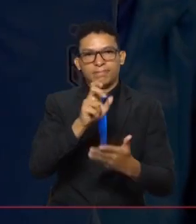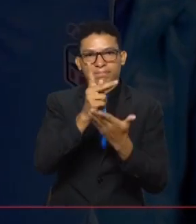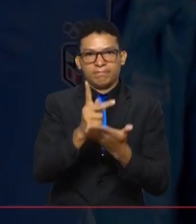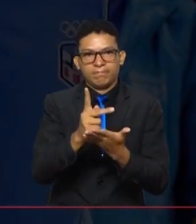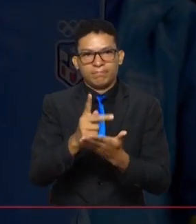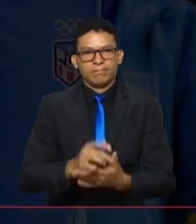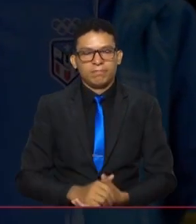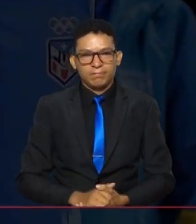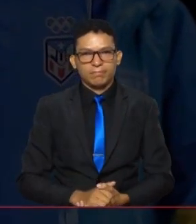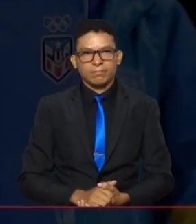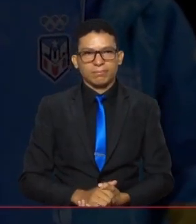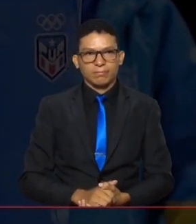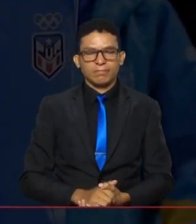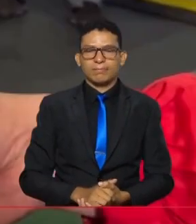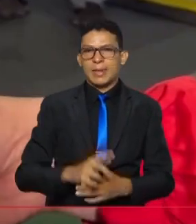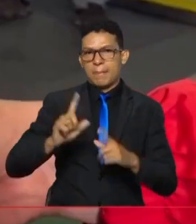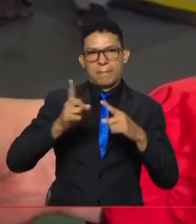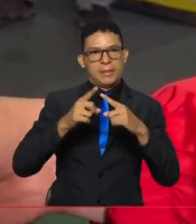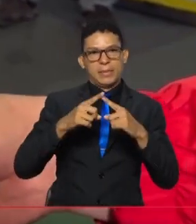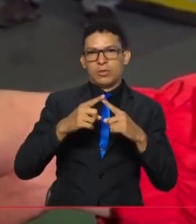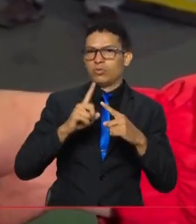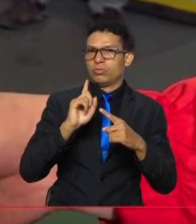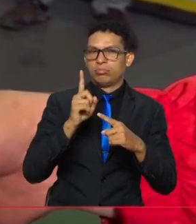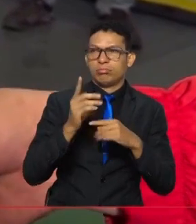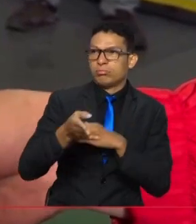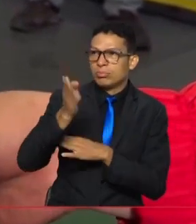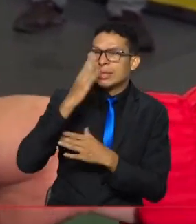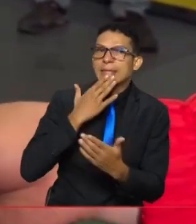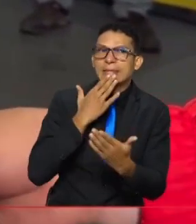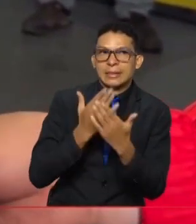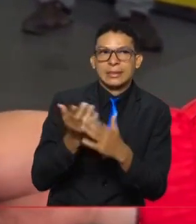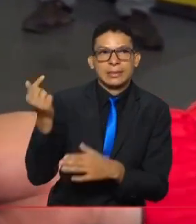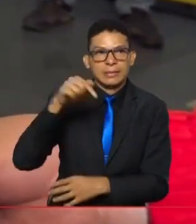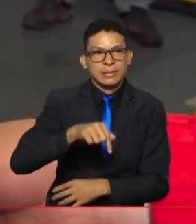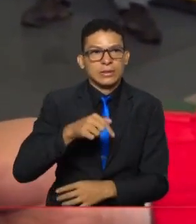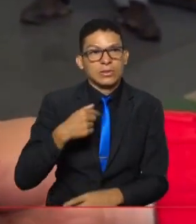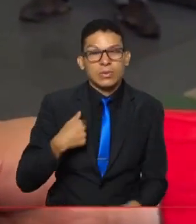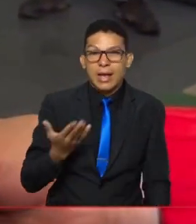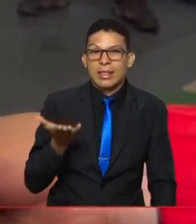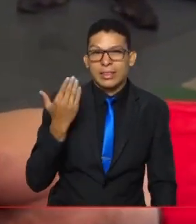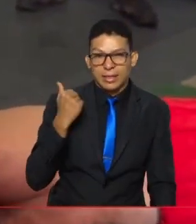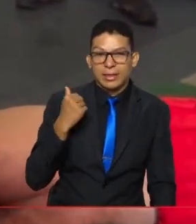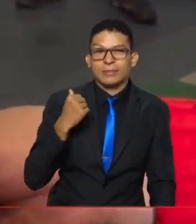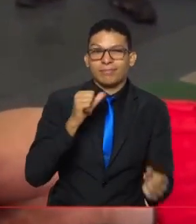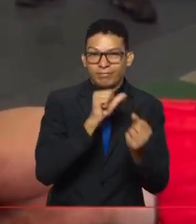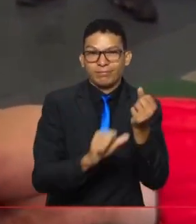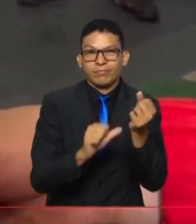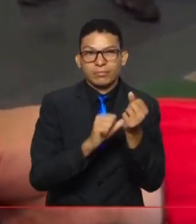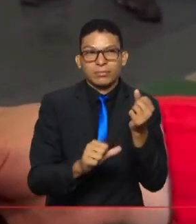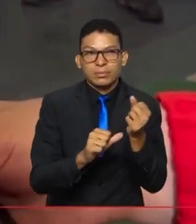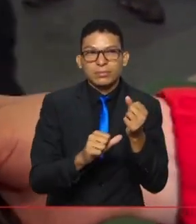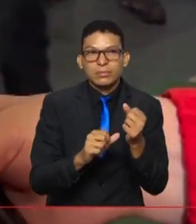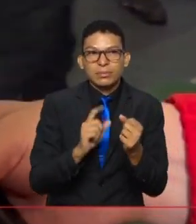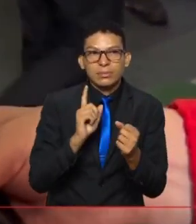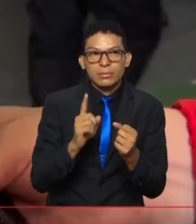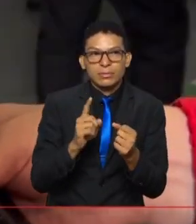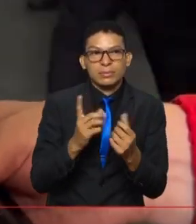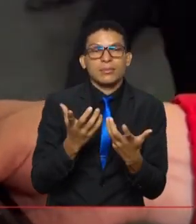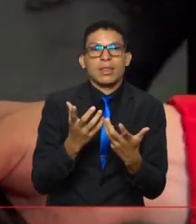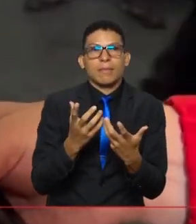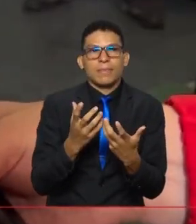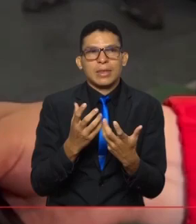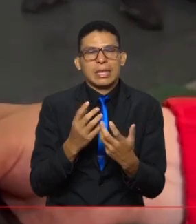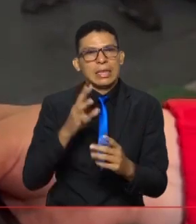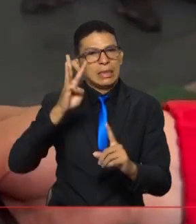primero que todo Doy gracias a Dios por hoy estar acá venía de de un poz operatorio de la cabeza larga el viset y